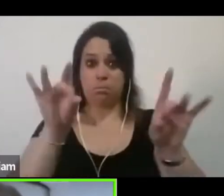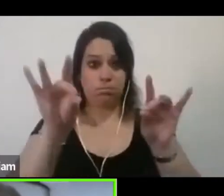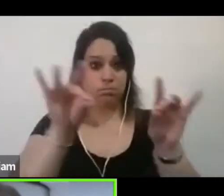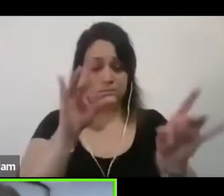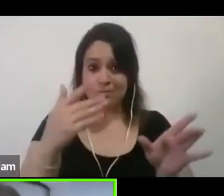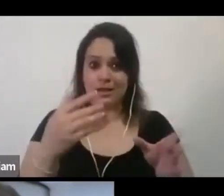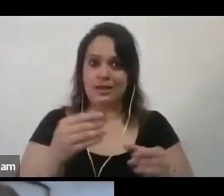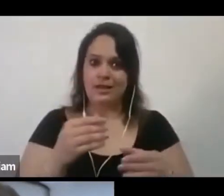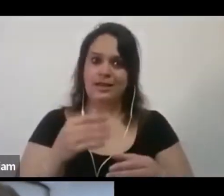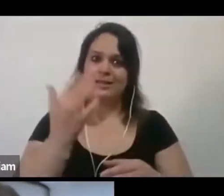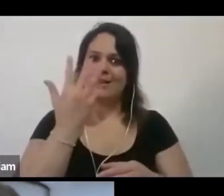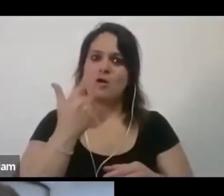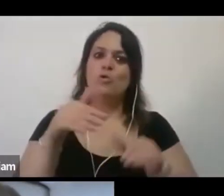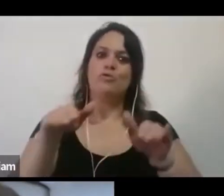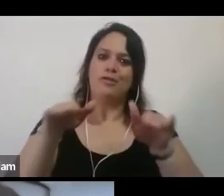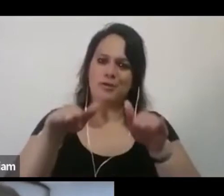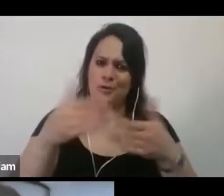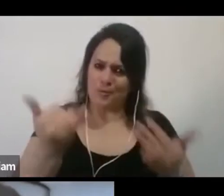bueno, eso totalmente.